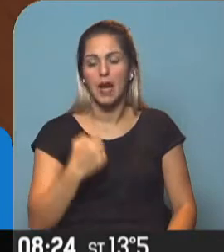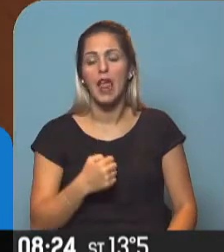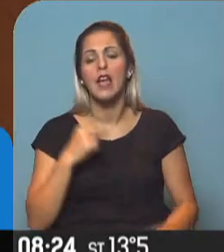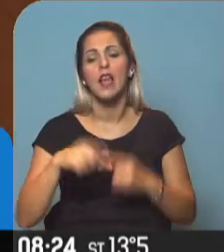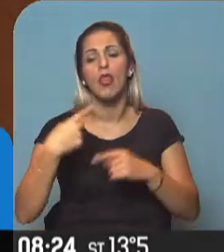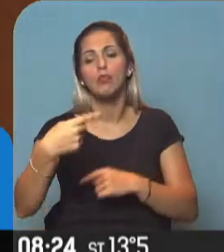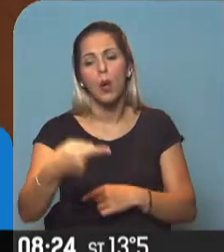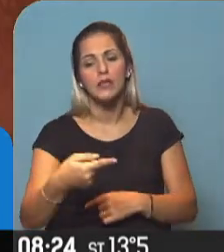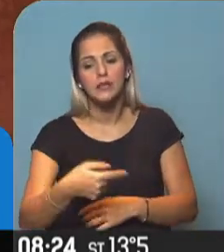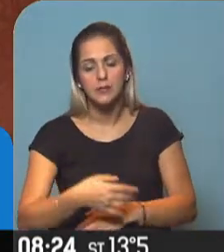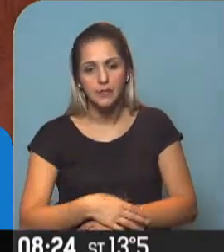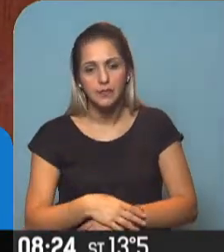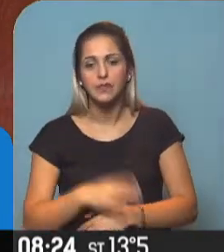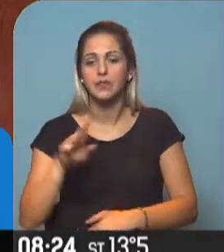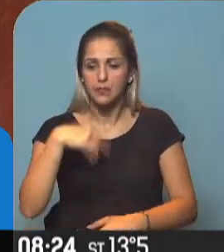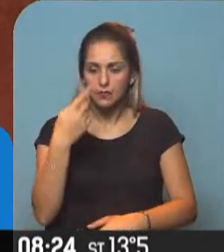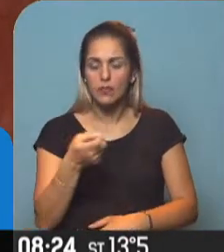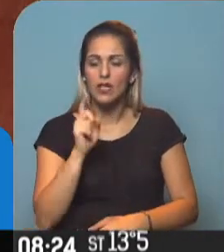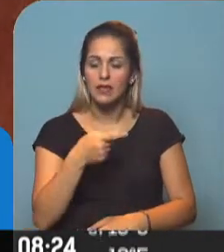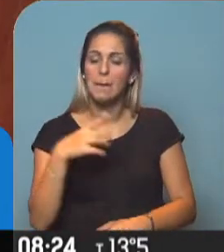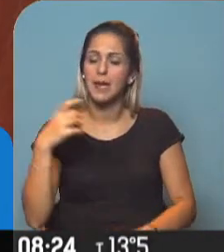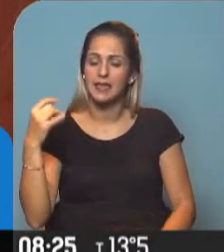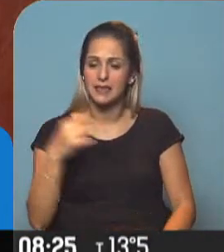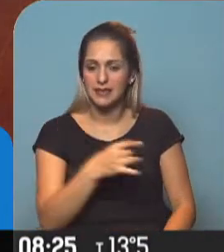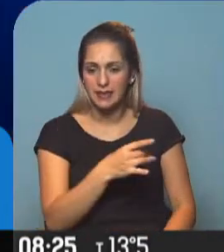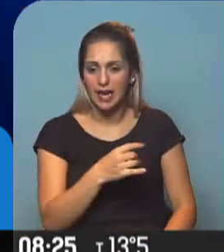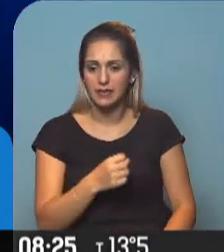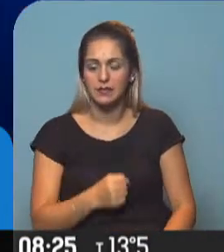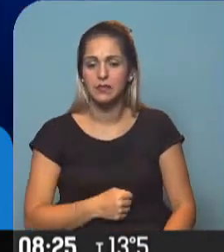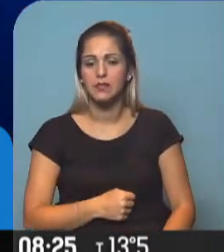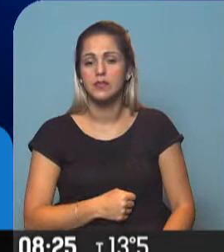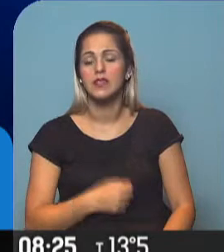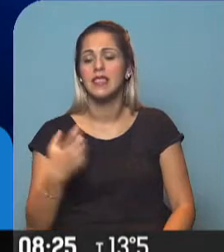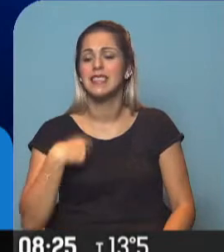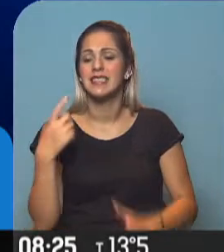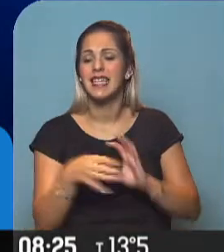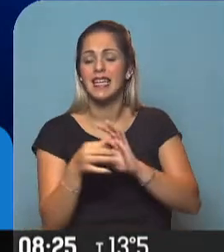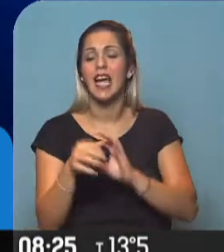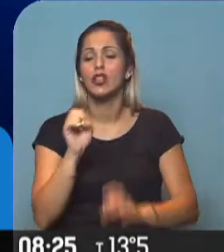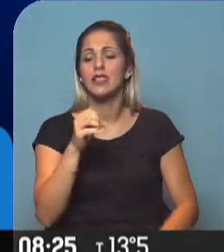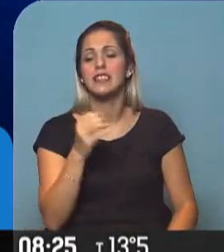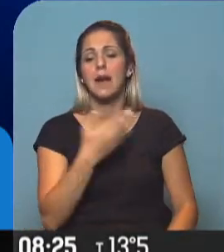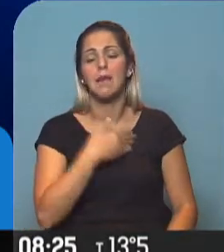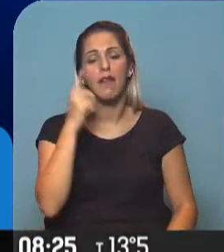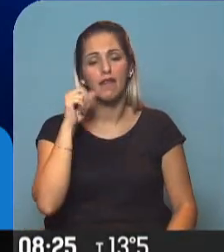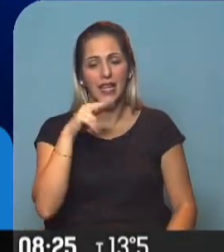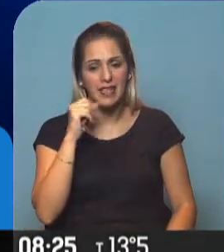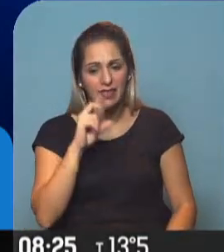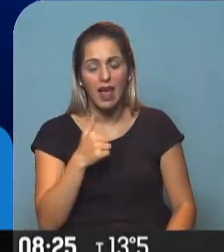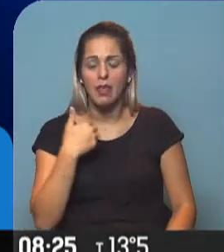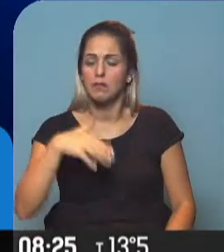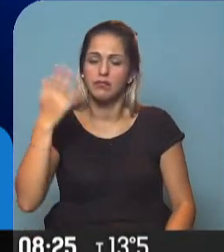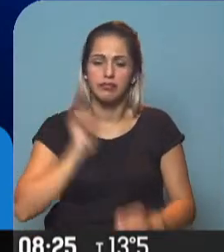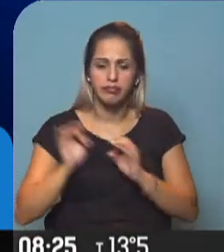posteriores bueno después ferroviario es muy importante la fraternidad es el es el sindicato más antiguo de los que tenemos algunos entes panaderos